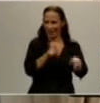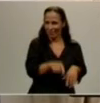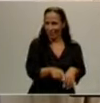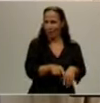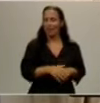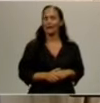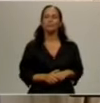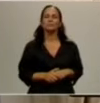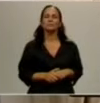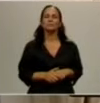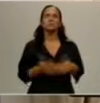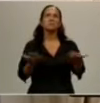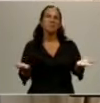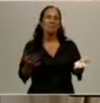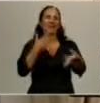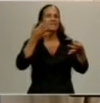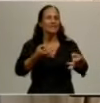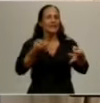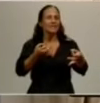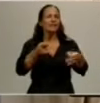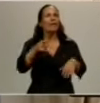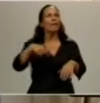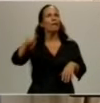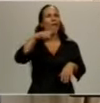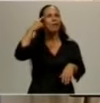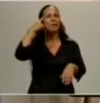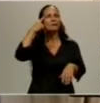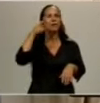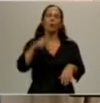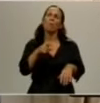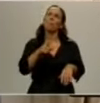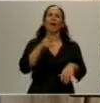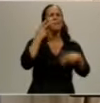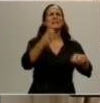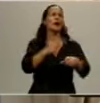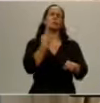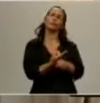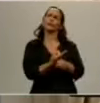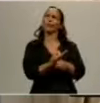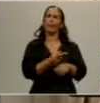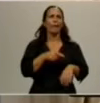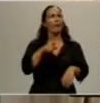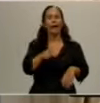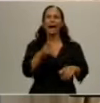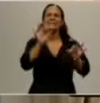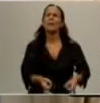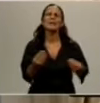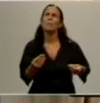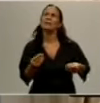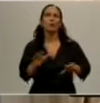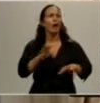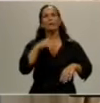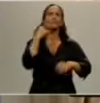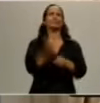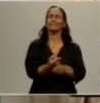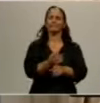realidad no hay que pensar que no es posible investigar y saber qué es lo que pasó.